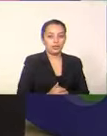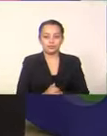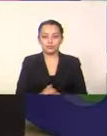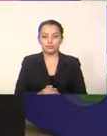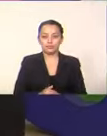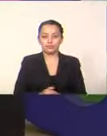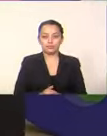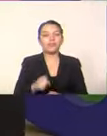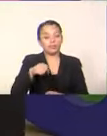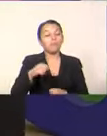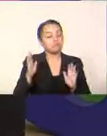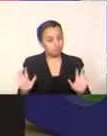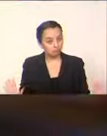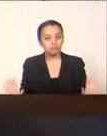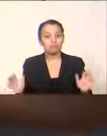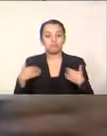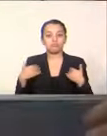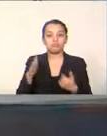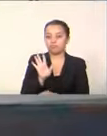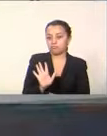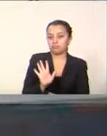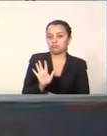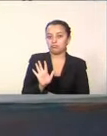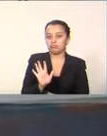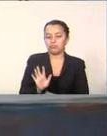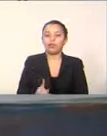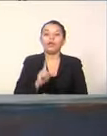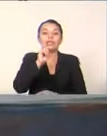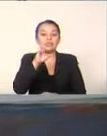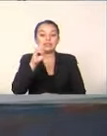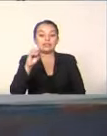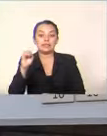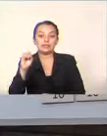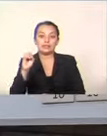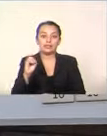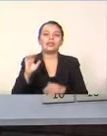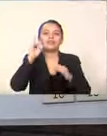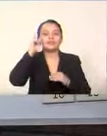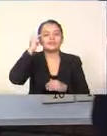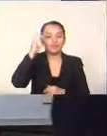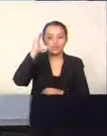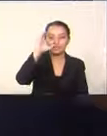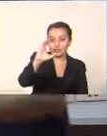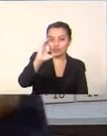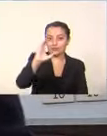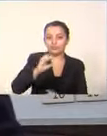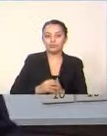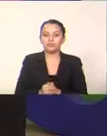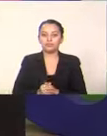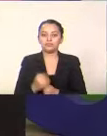Entonces, ahora sí, ya tengo las cinco decenas. ¿Y las centenas cuántas son? Mucho más fácil, solo son tres. Solo son tres.